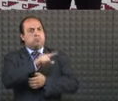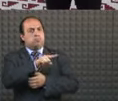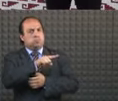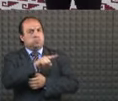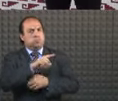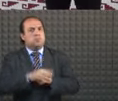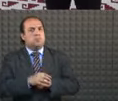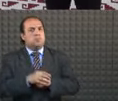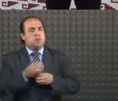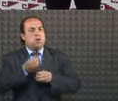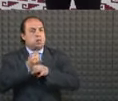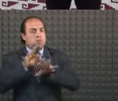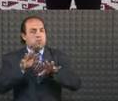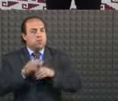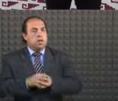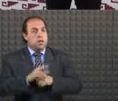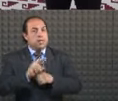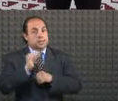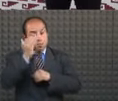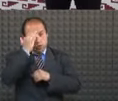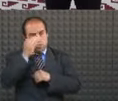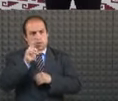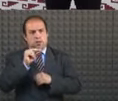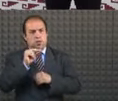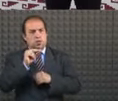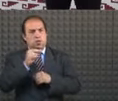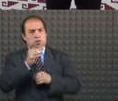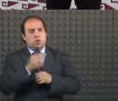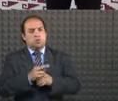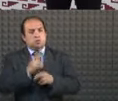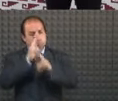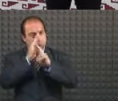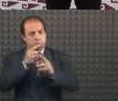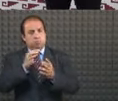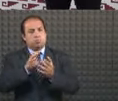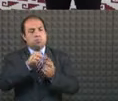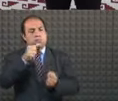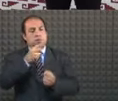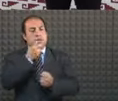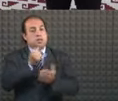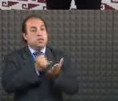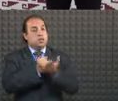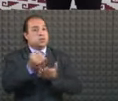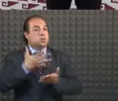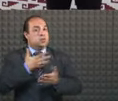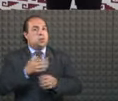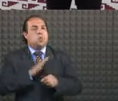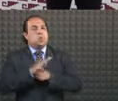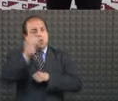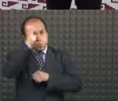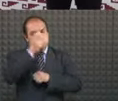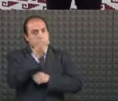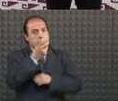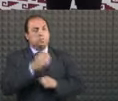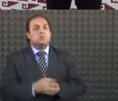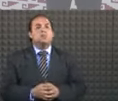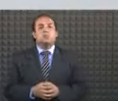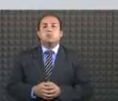es inconstitucional esta posible determinación que se iba a tomar. Entonces, ¿cuál es su opinión sobre esto, por